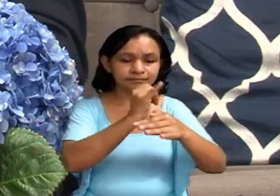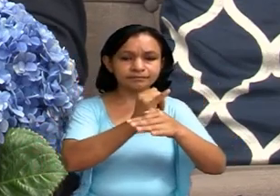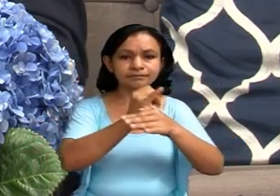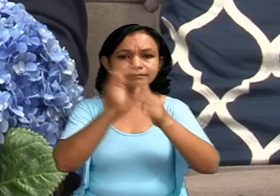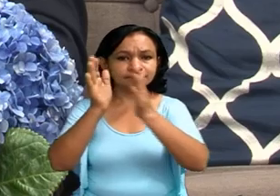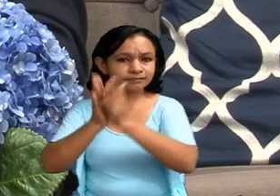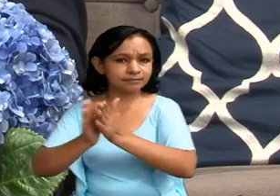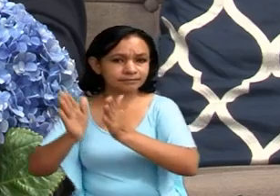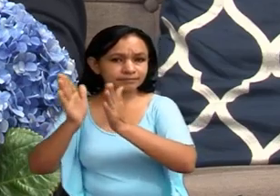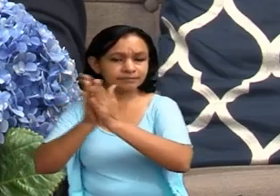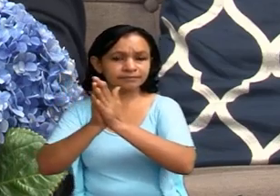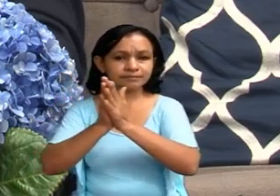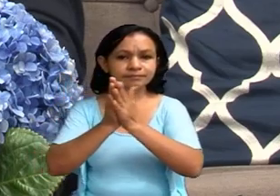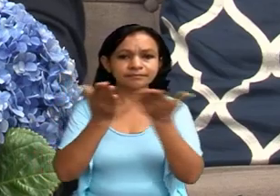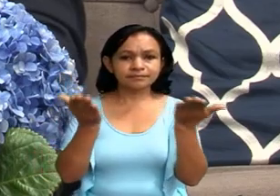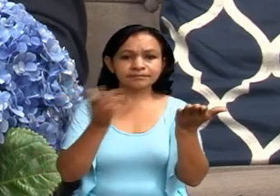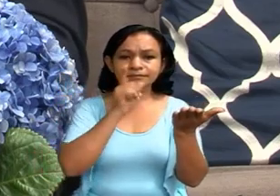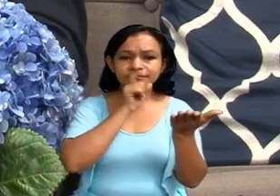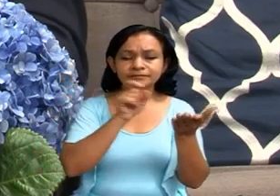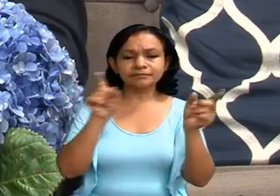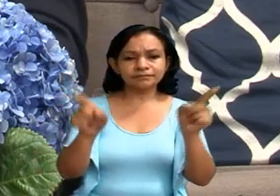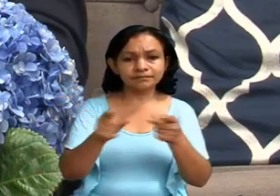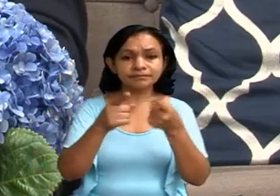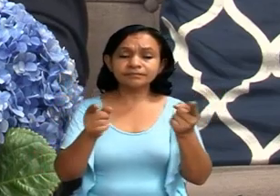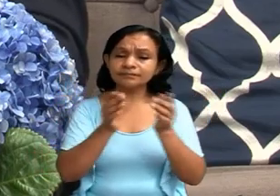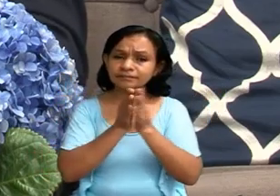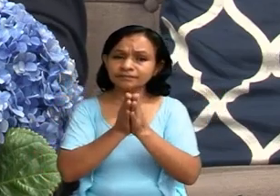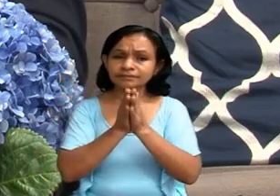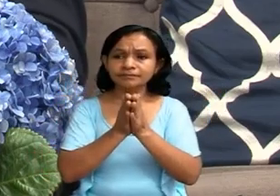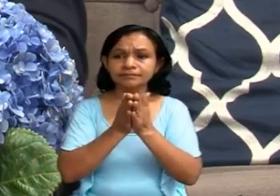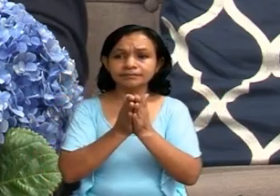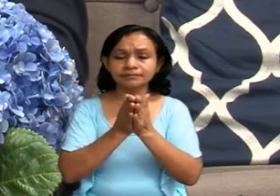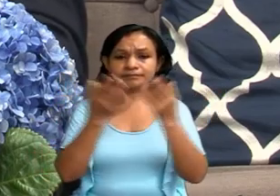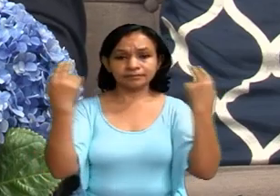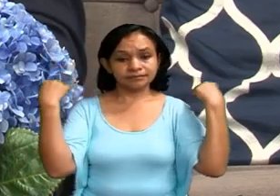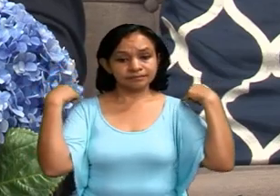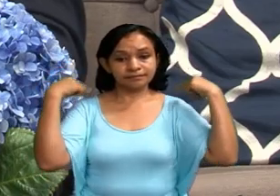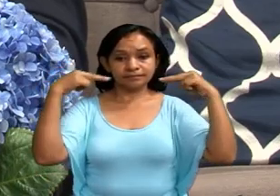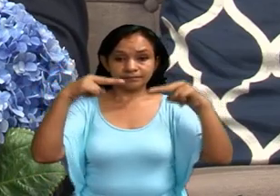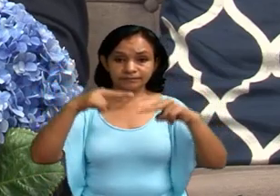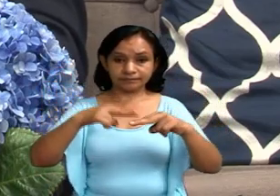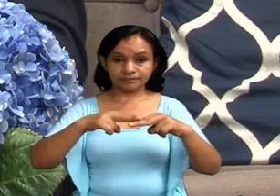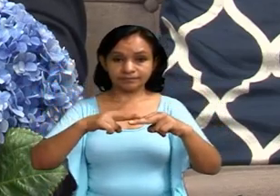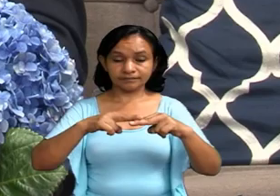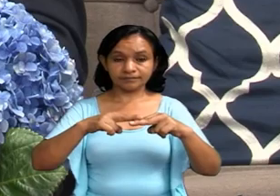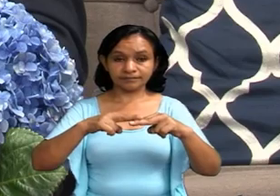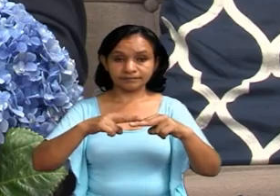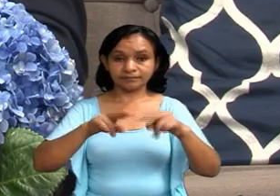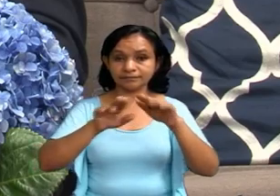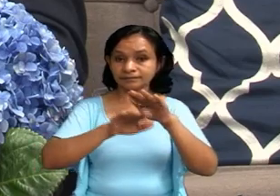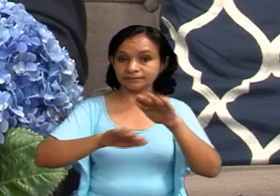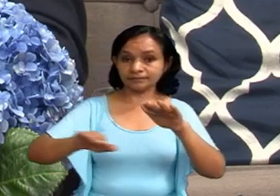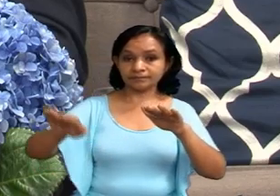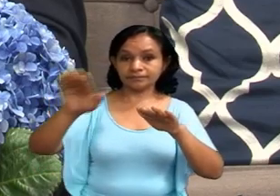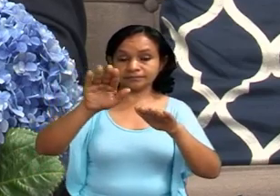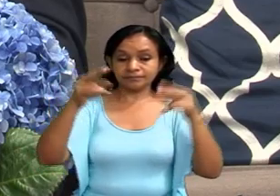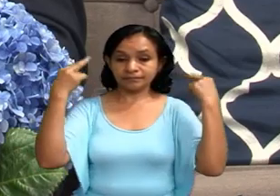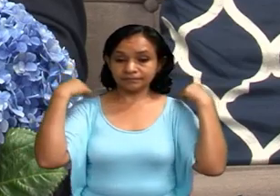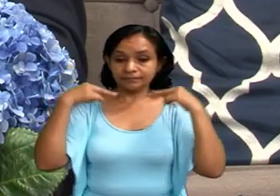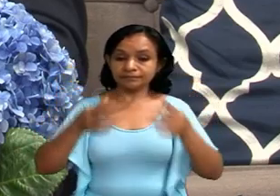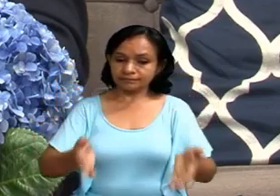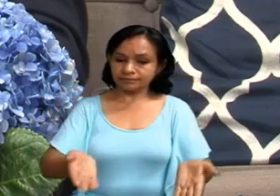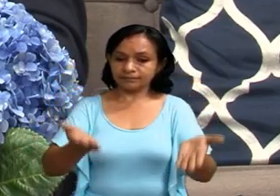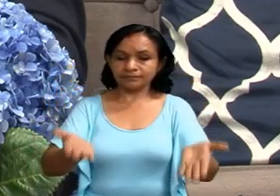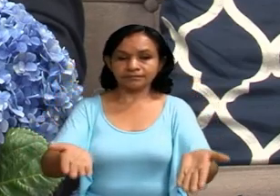culto, de muchachos que les gusta la música, y en el caso de los docentes, pues siempre impulsar más todavía que los niños